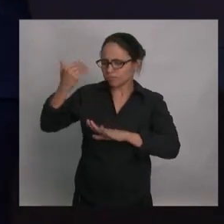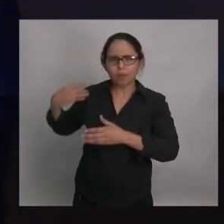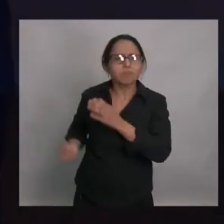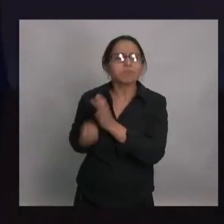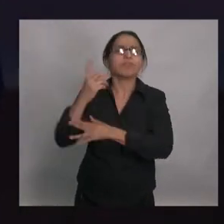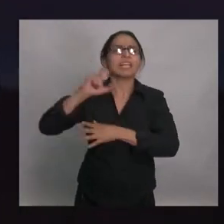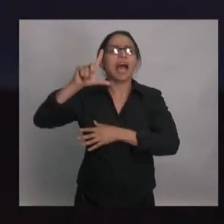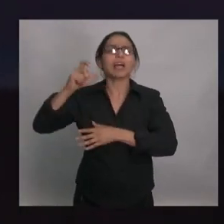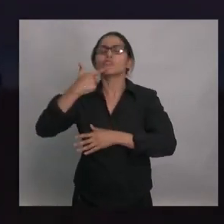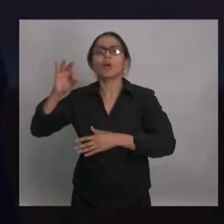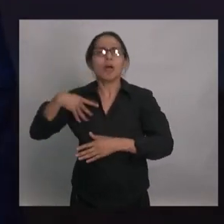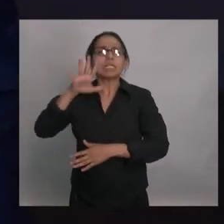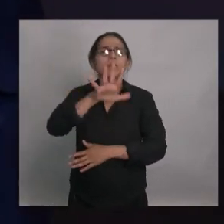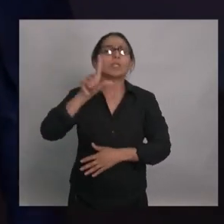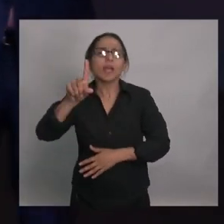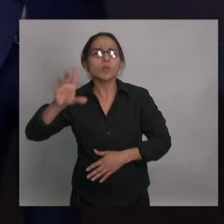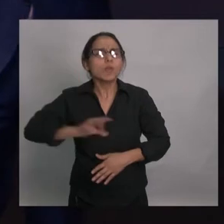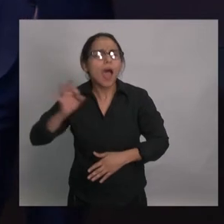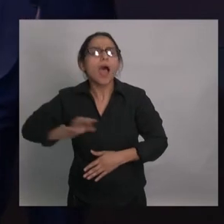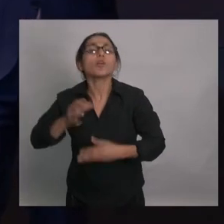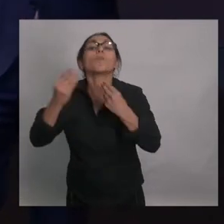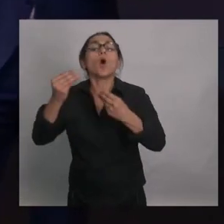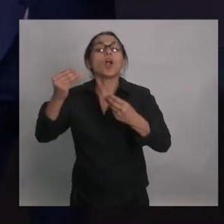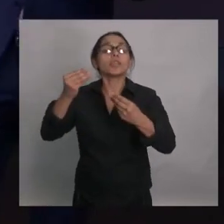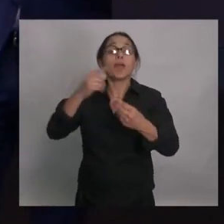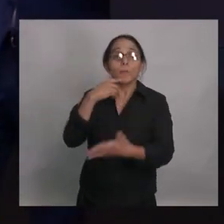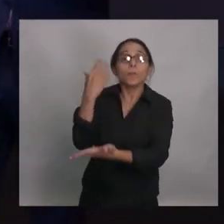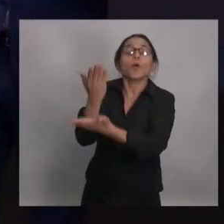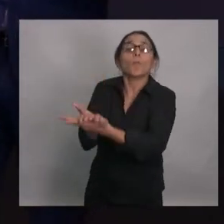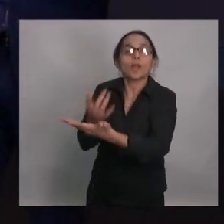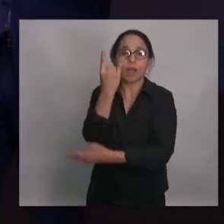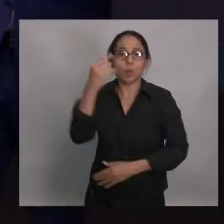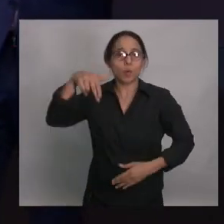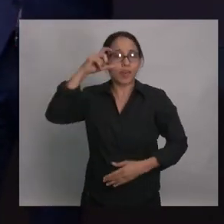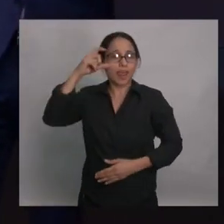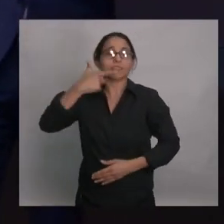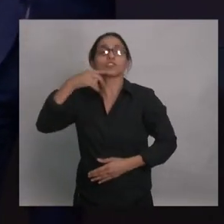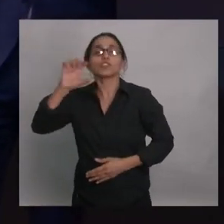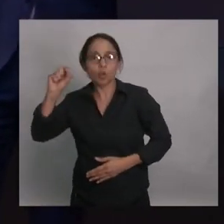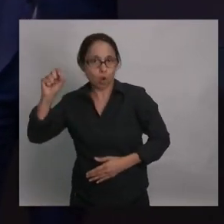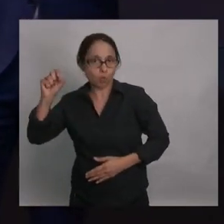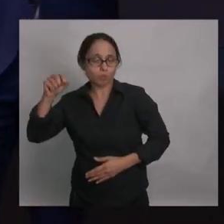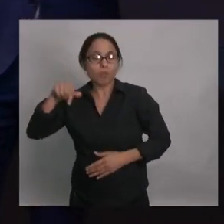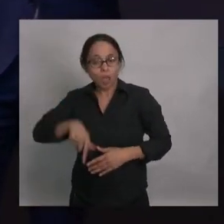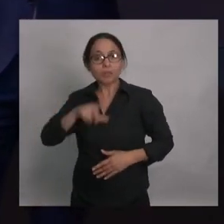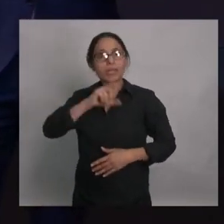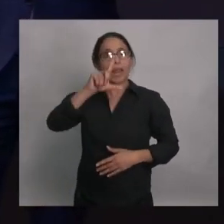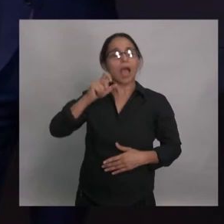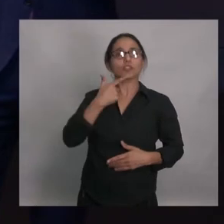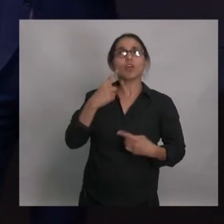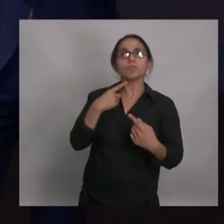por una iniciativa de la unesco uno de los organismos consultivos de la unesco